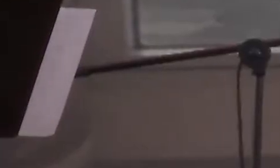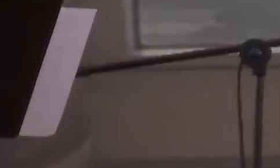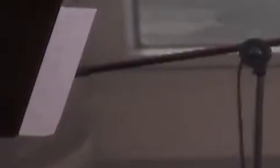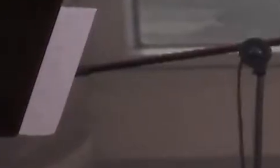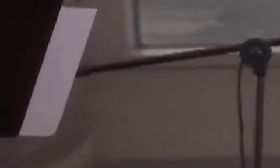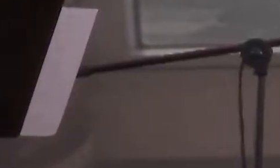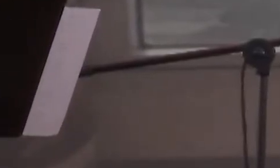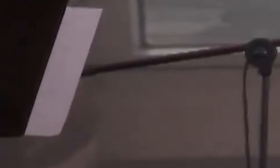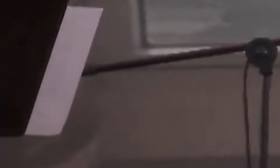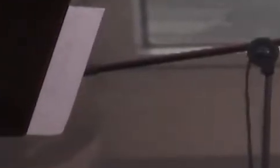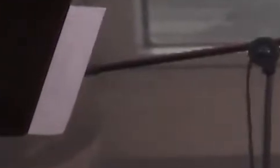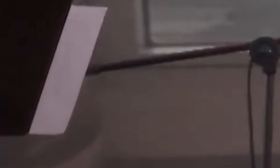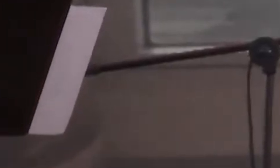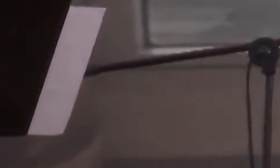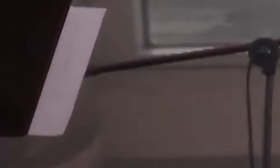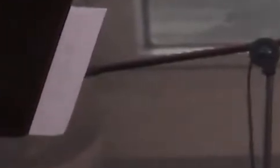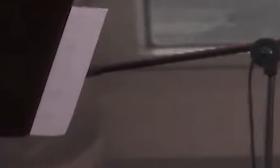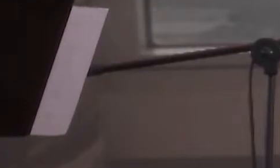Estábamos tocando